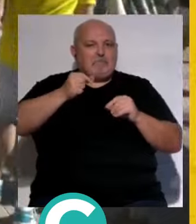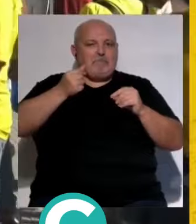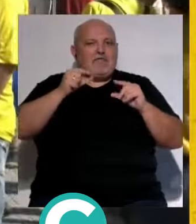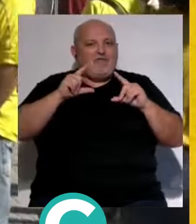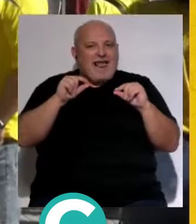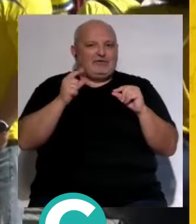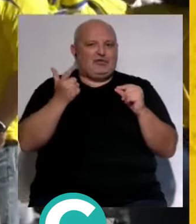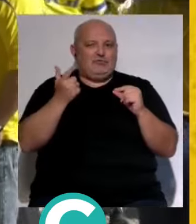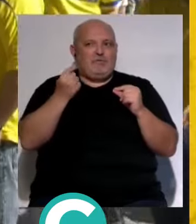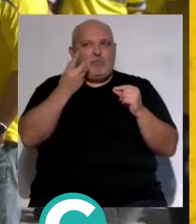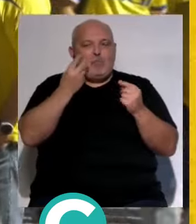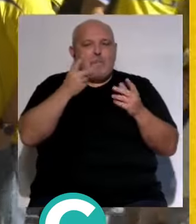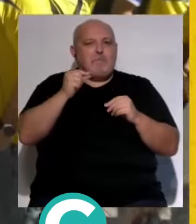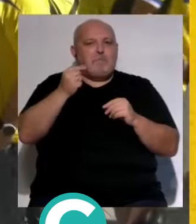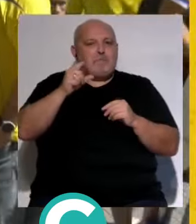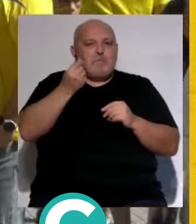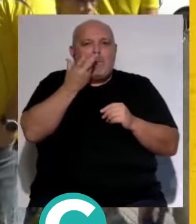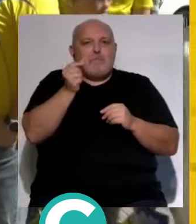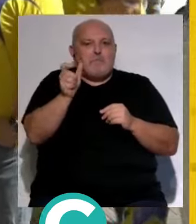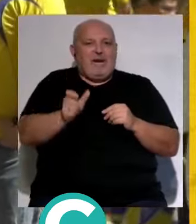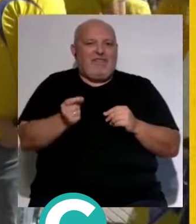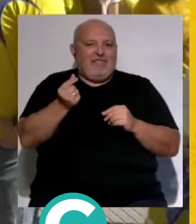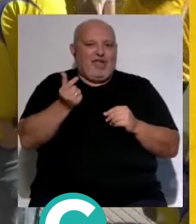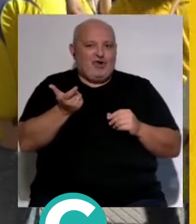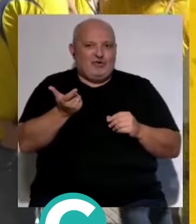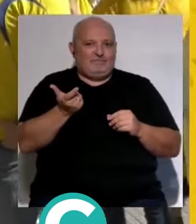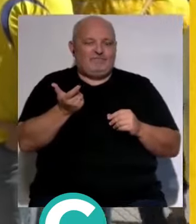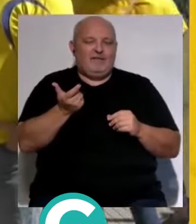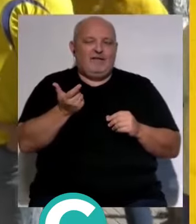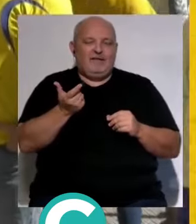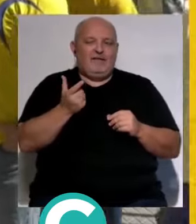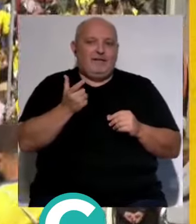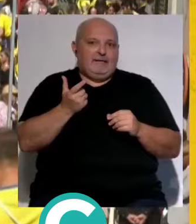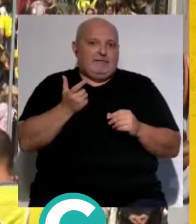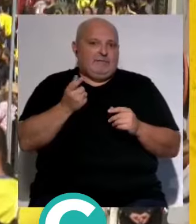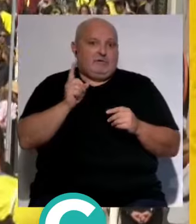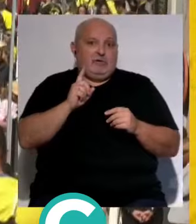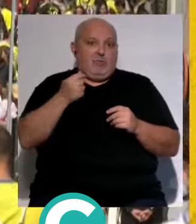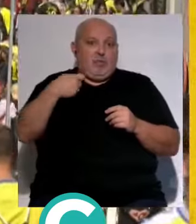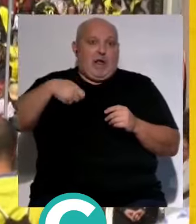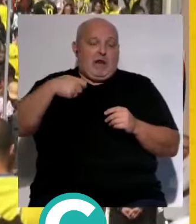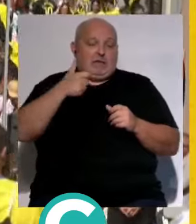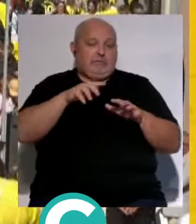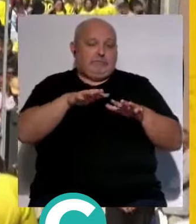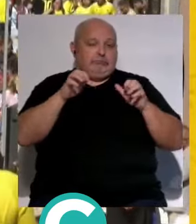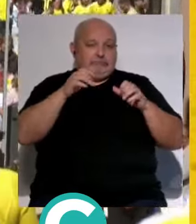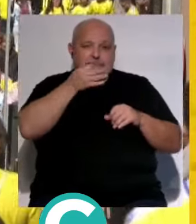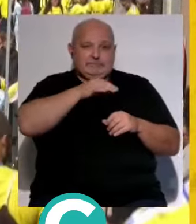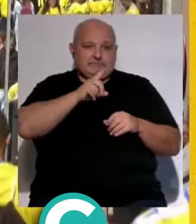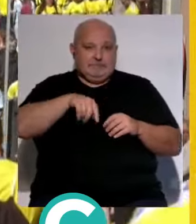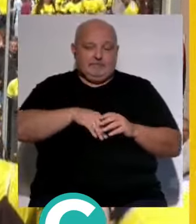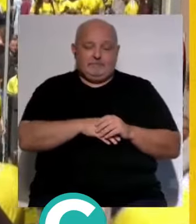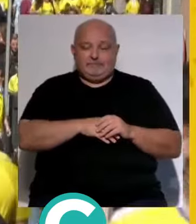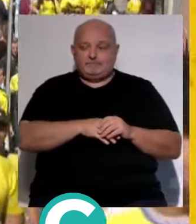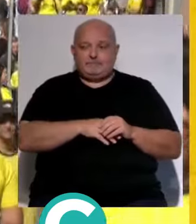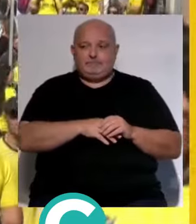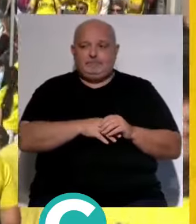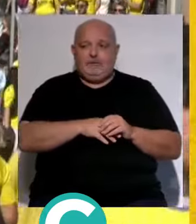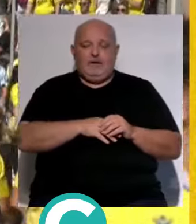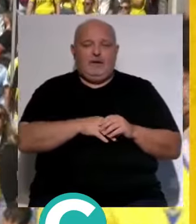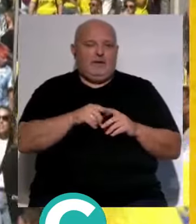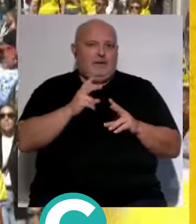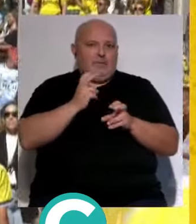Pero, independientemente de premiar, que hay que premiar, y me parece magnífico premiar al socio antiguo, que lleva mucho tiempo. Ambas cosas